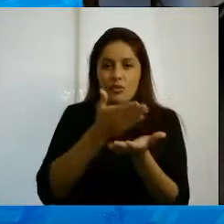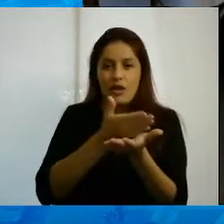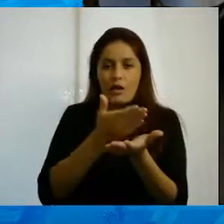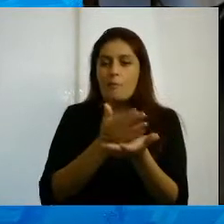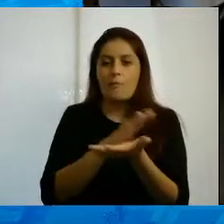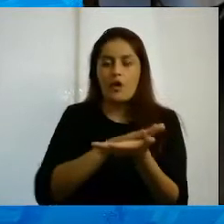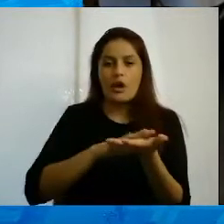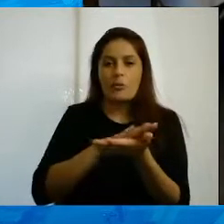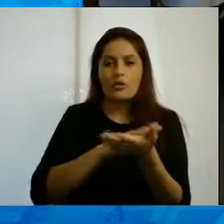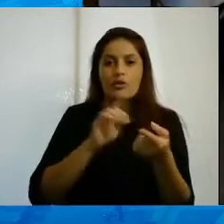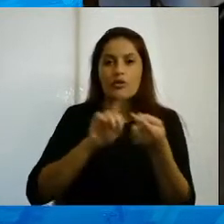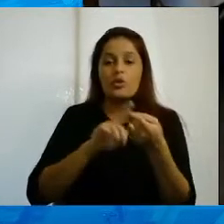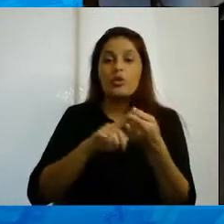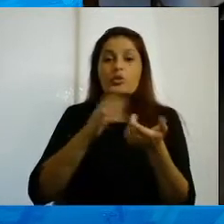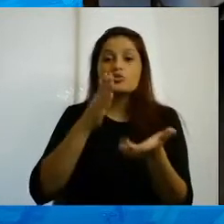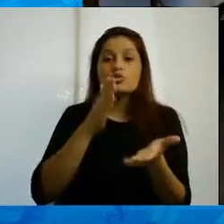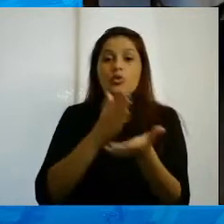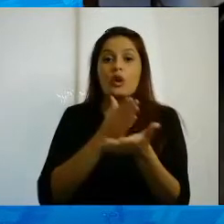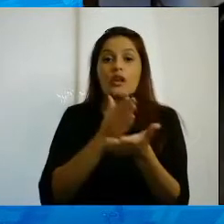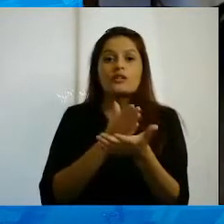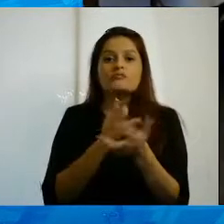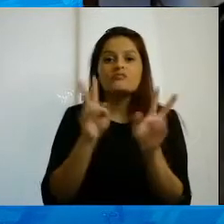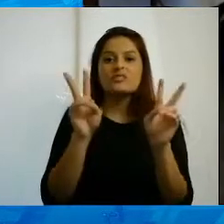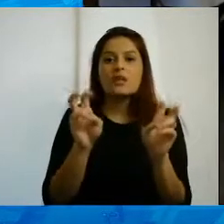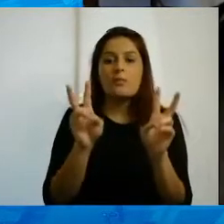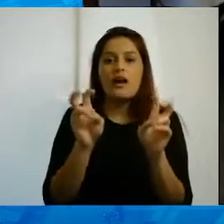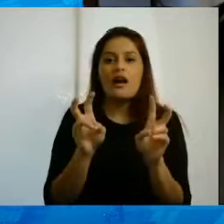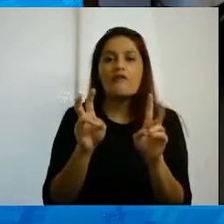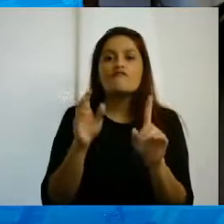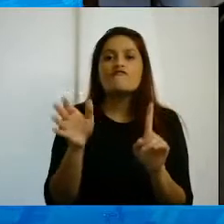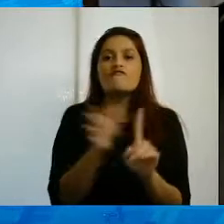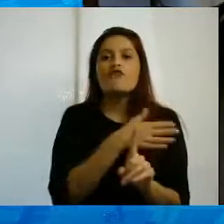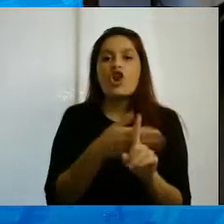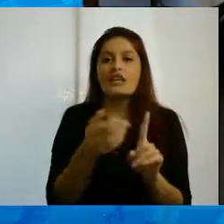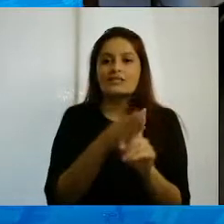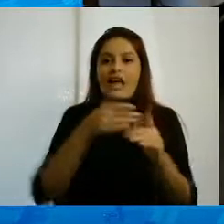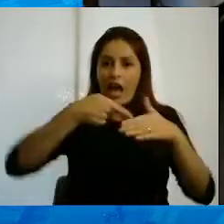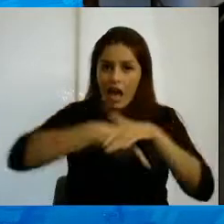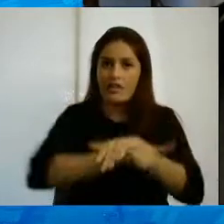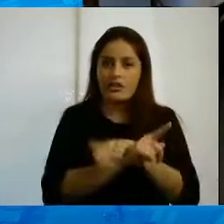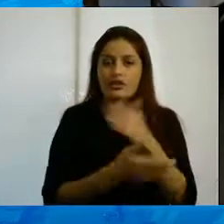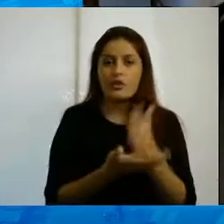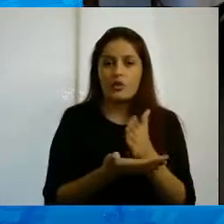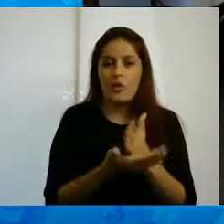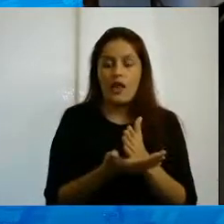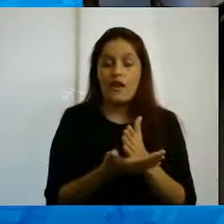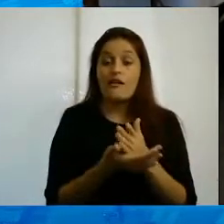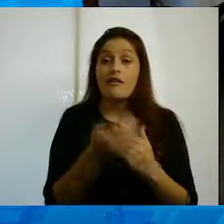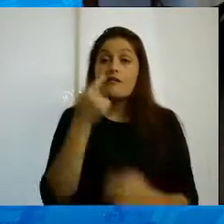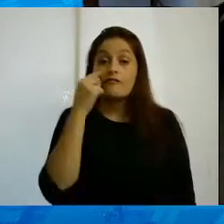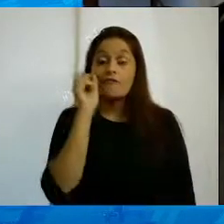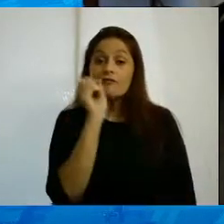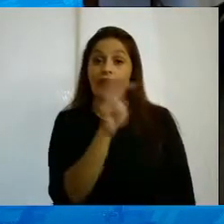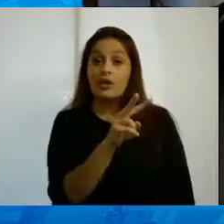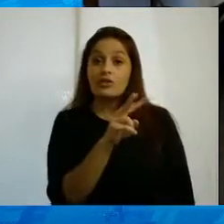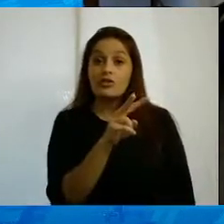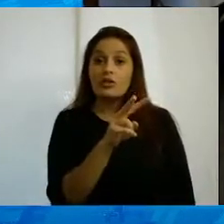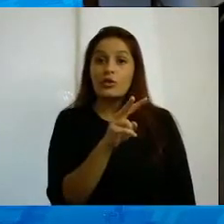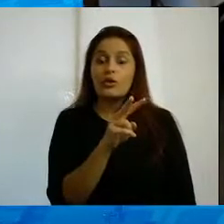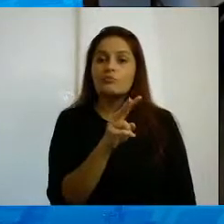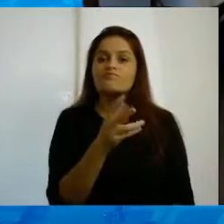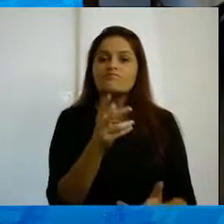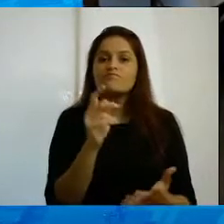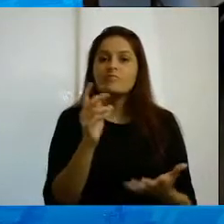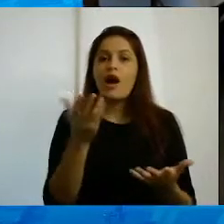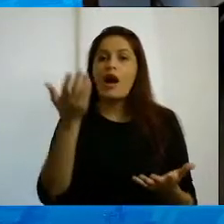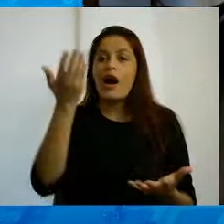me refiero a situaciones que guardan relación con actos de violencia al interior de los colegios. Hemos conocido el caso,